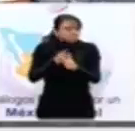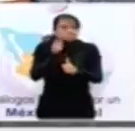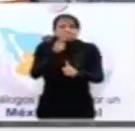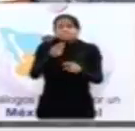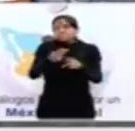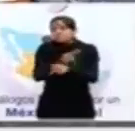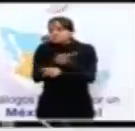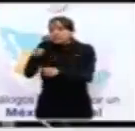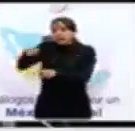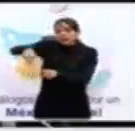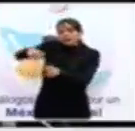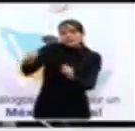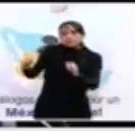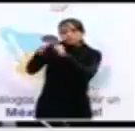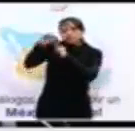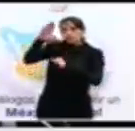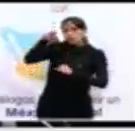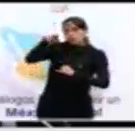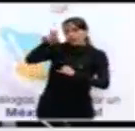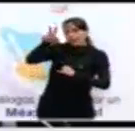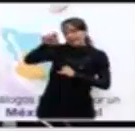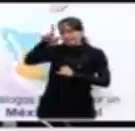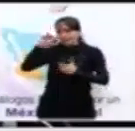Coneval la